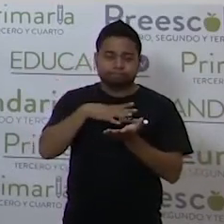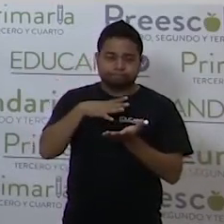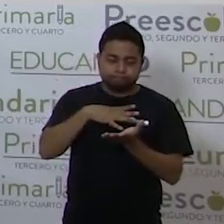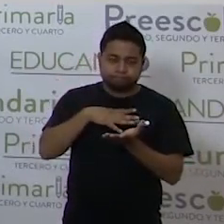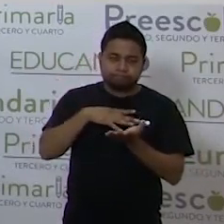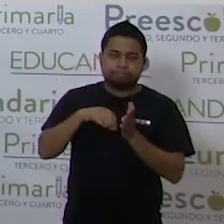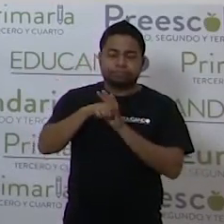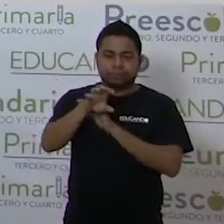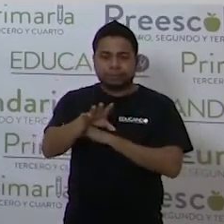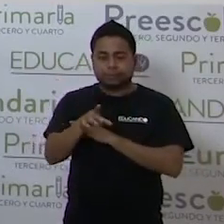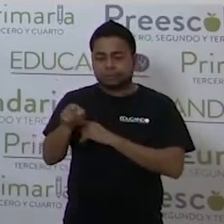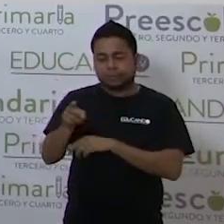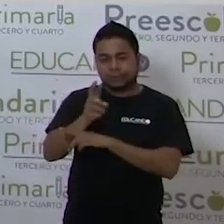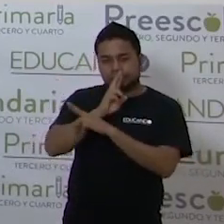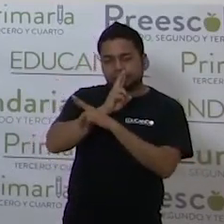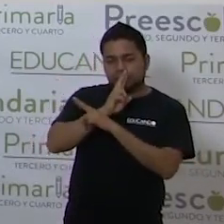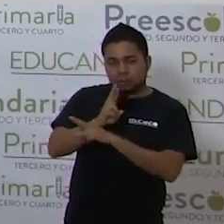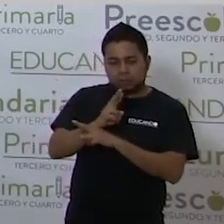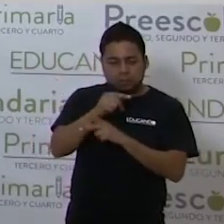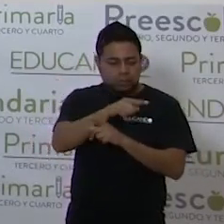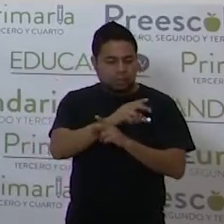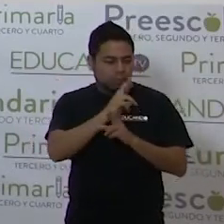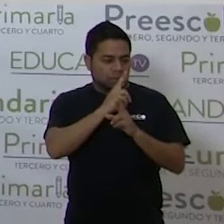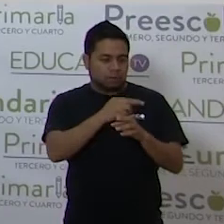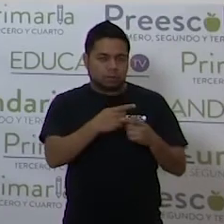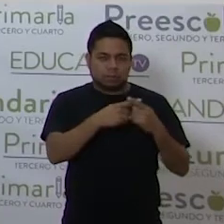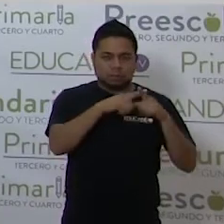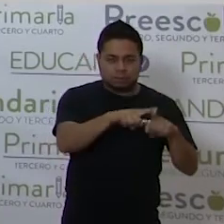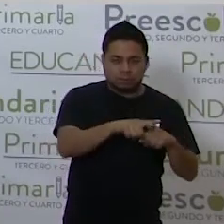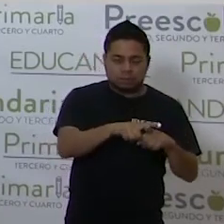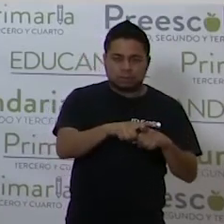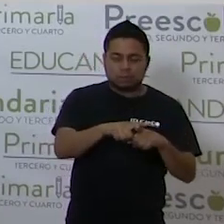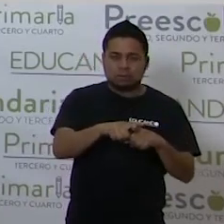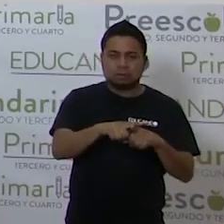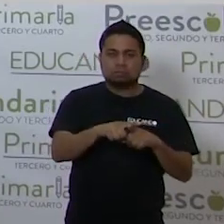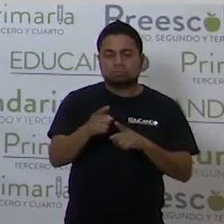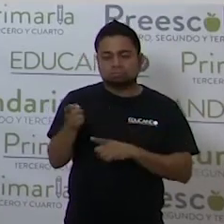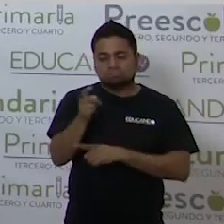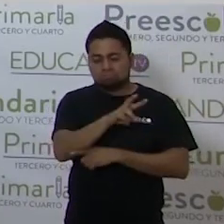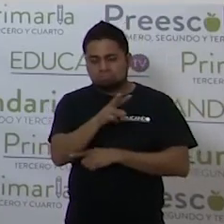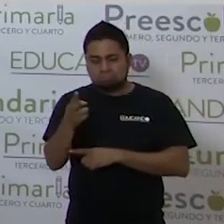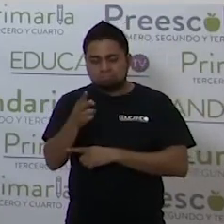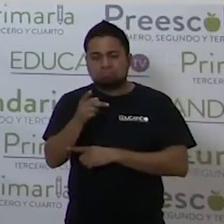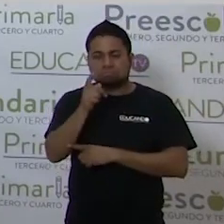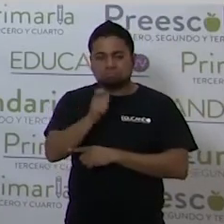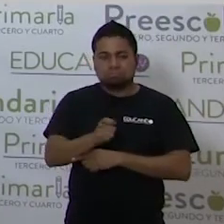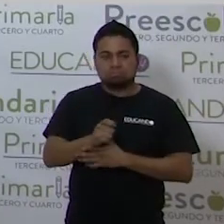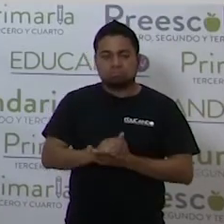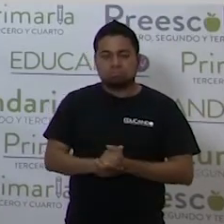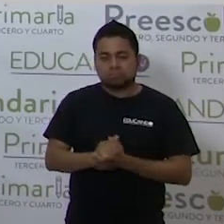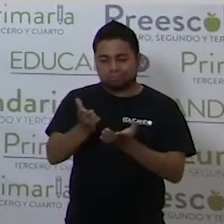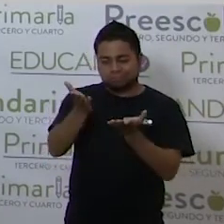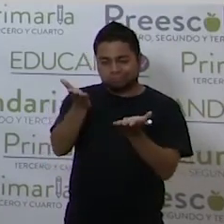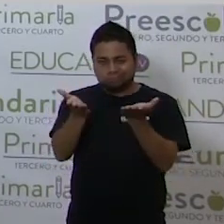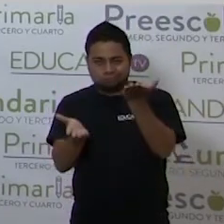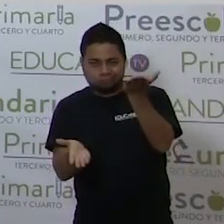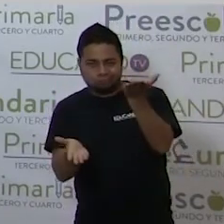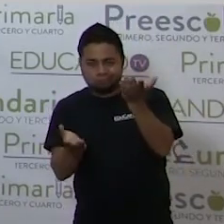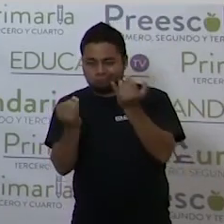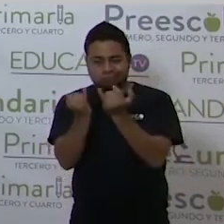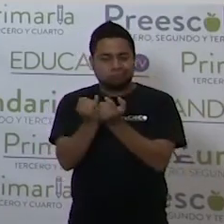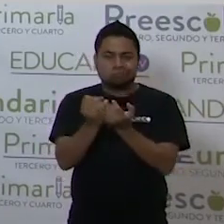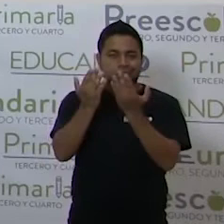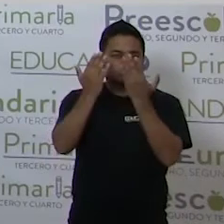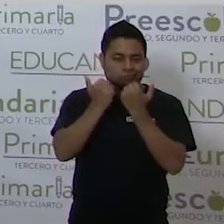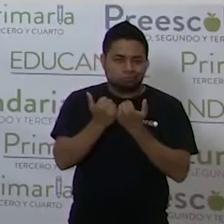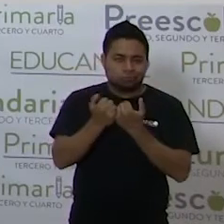una una solución y del otro tenemos otra tenemos otro resultado nuestra igualdad no se cumple por lo tanto